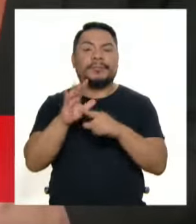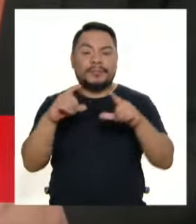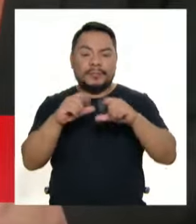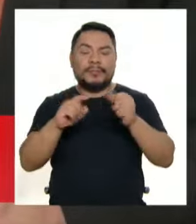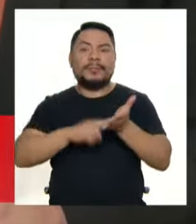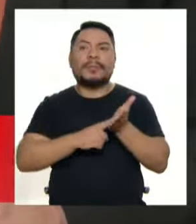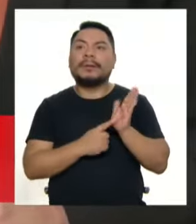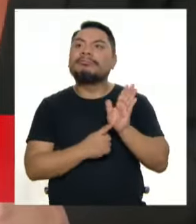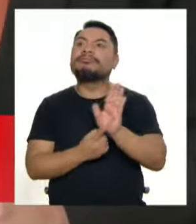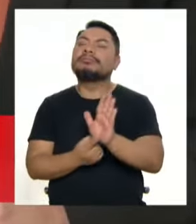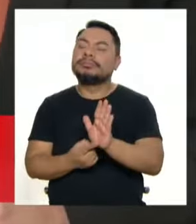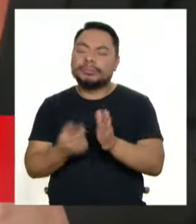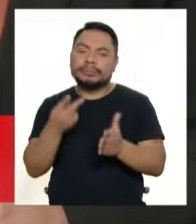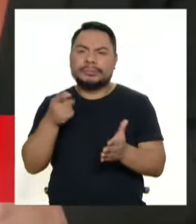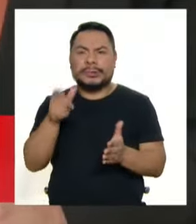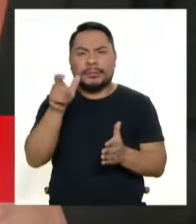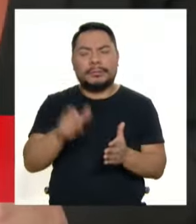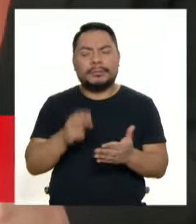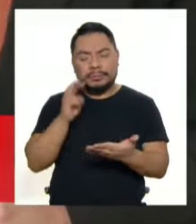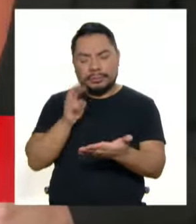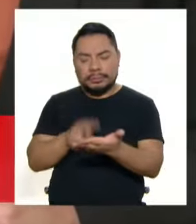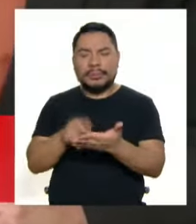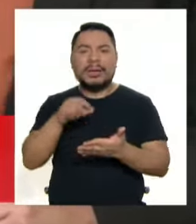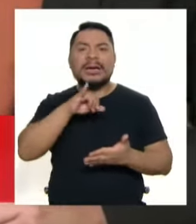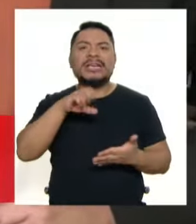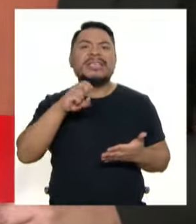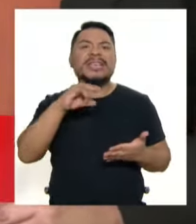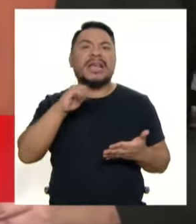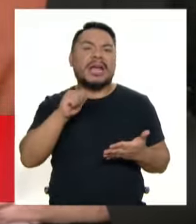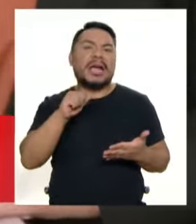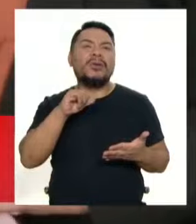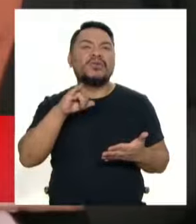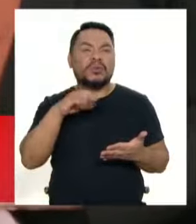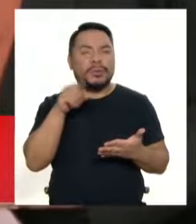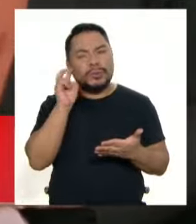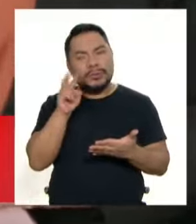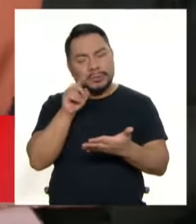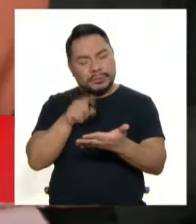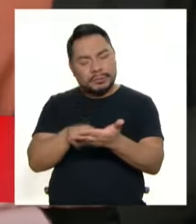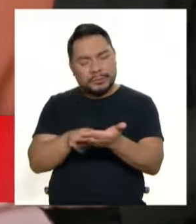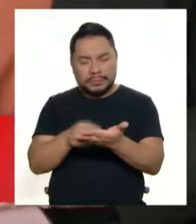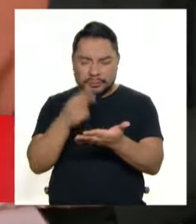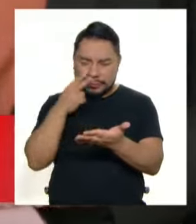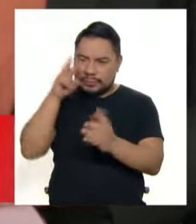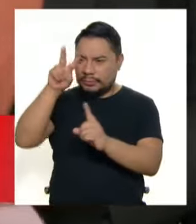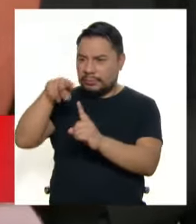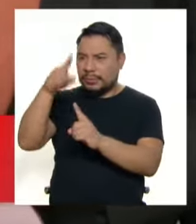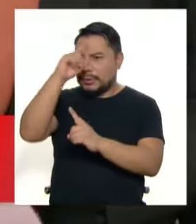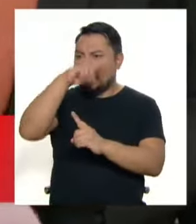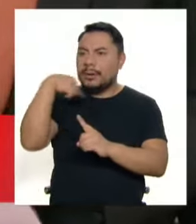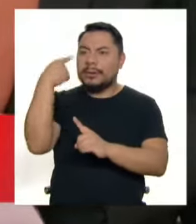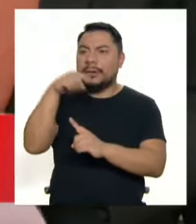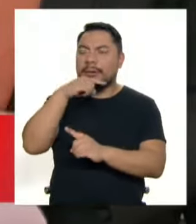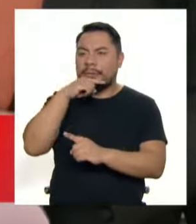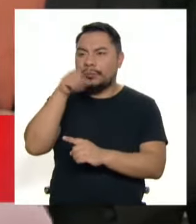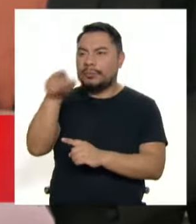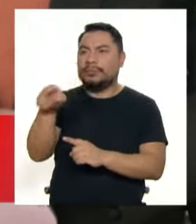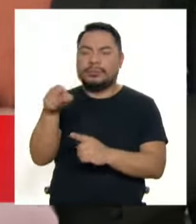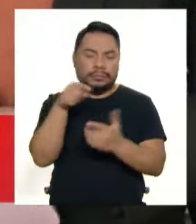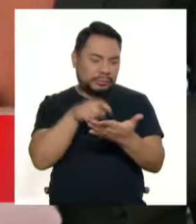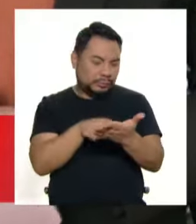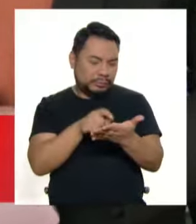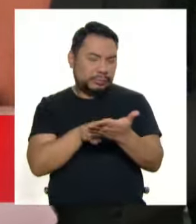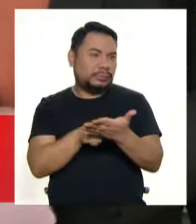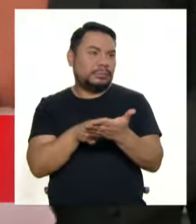copia con el nombre de la persona, de Jessica Talía Guamán Yulgo. Verificamos el rostro de la persona, las